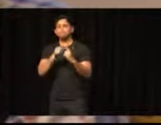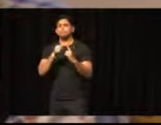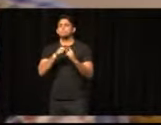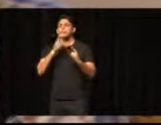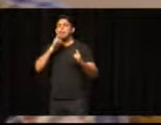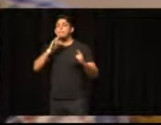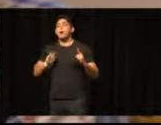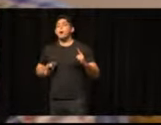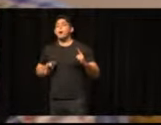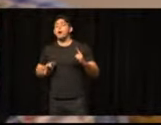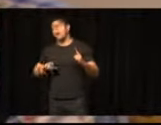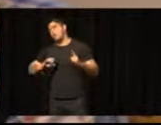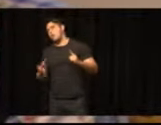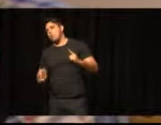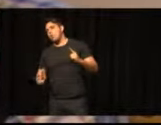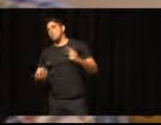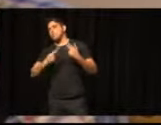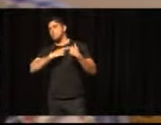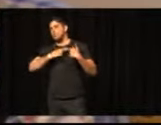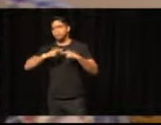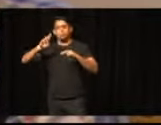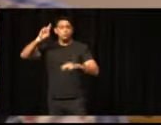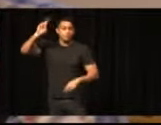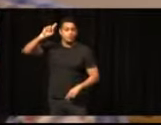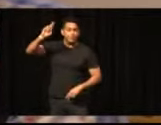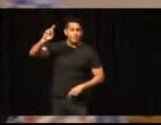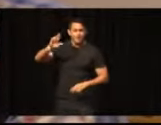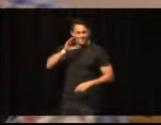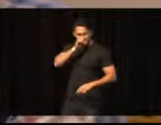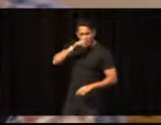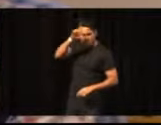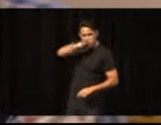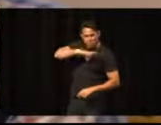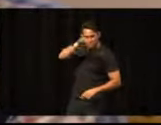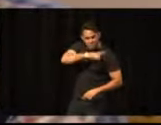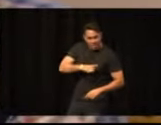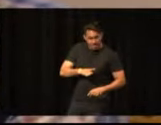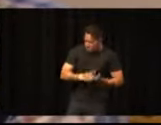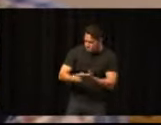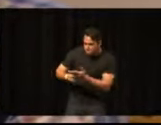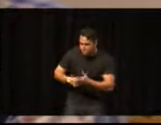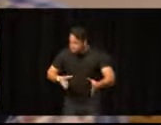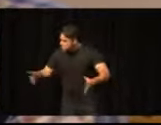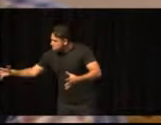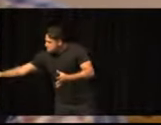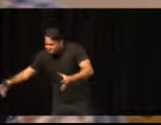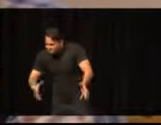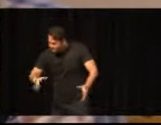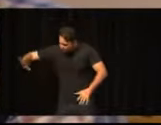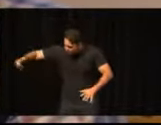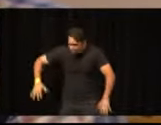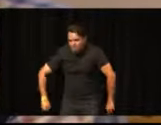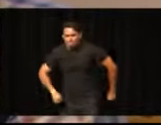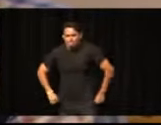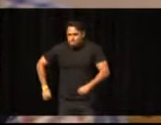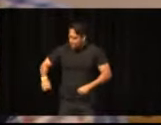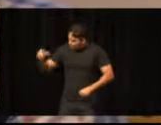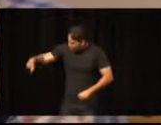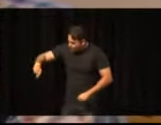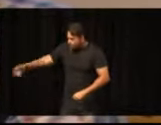padre, un responsable, que al final de semanas junta a los equipos, lleva a los chicos para